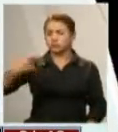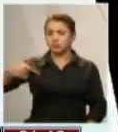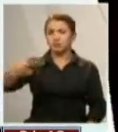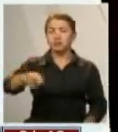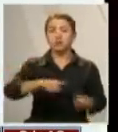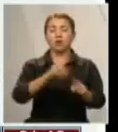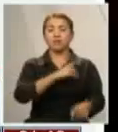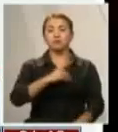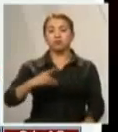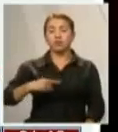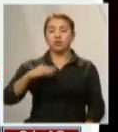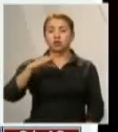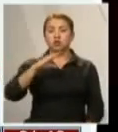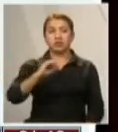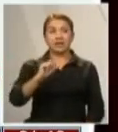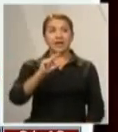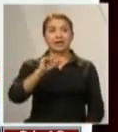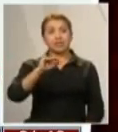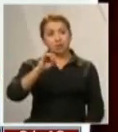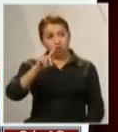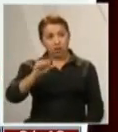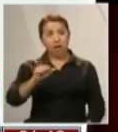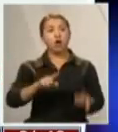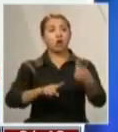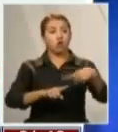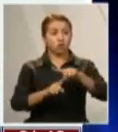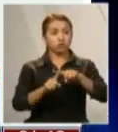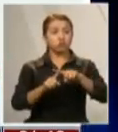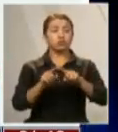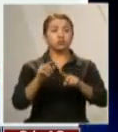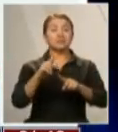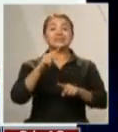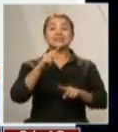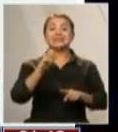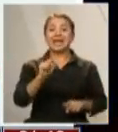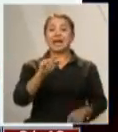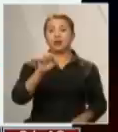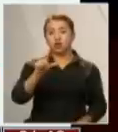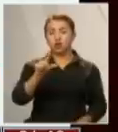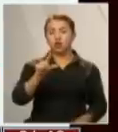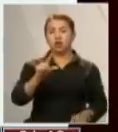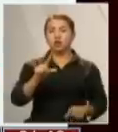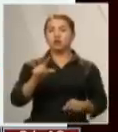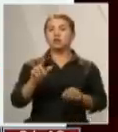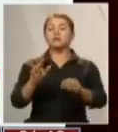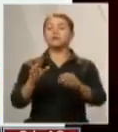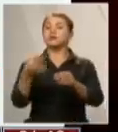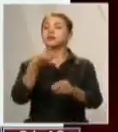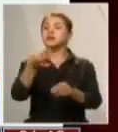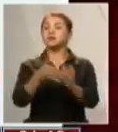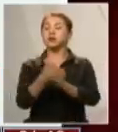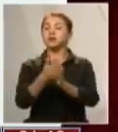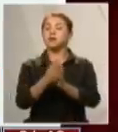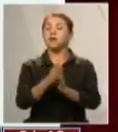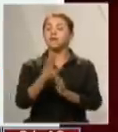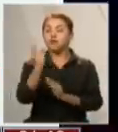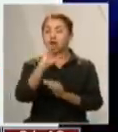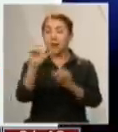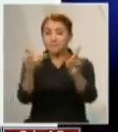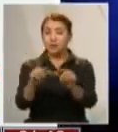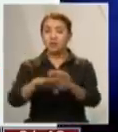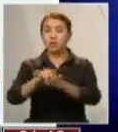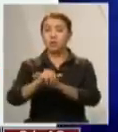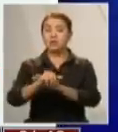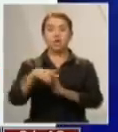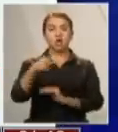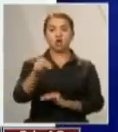que constantemente la diputada Cariola y otros diputados, pero especialmente la diputada Cariola, se opone a todas las medidas que sean en buscar en disminuir la